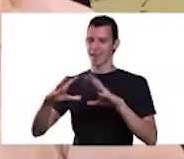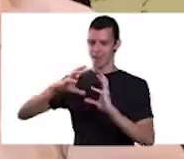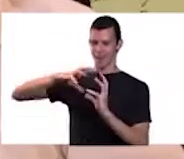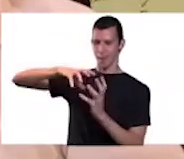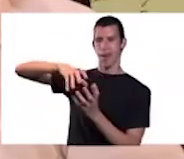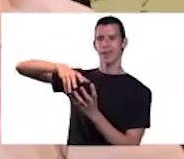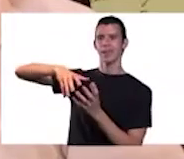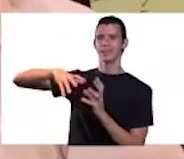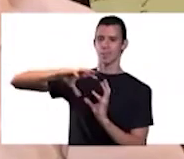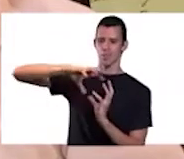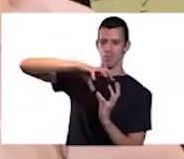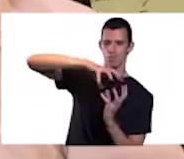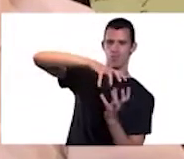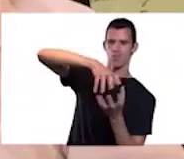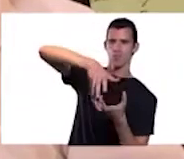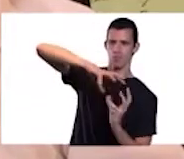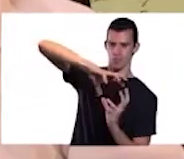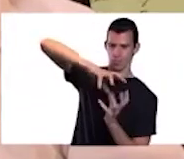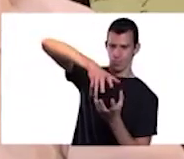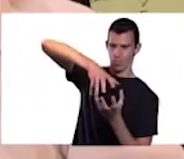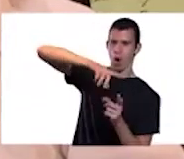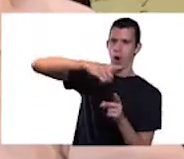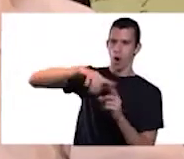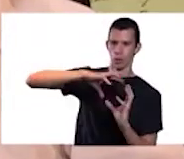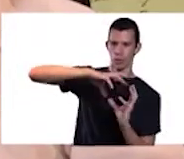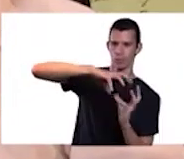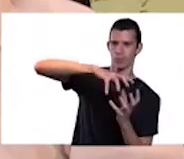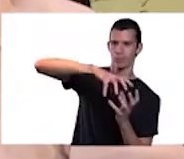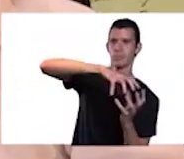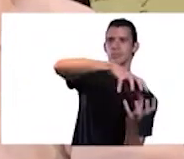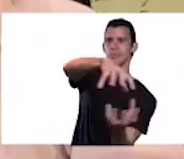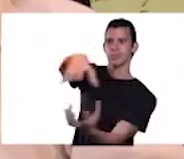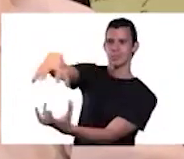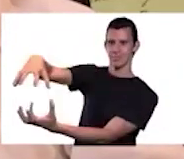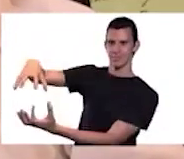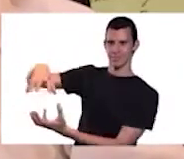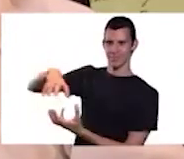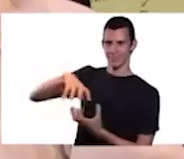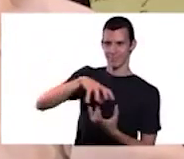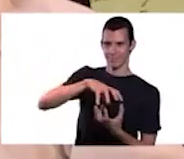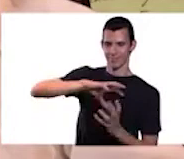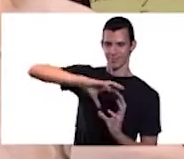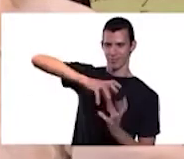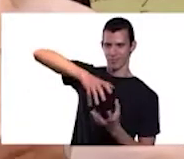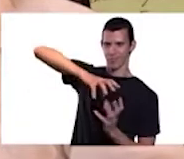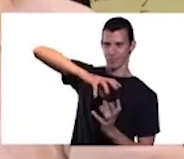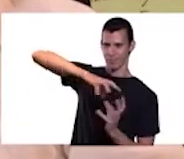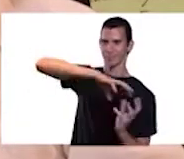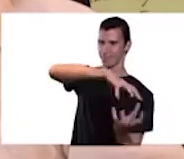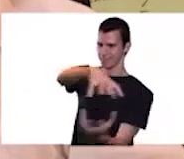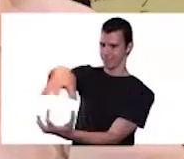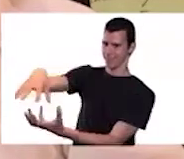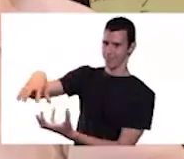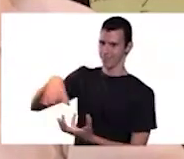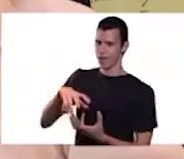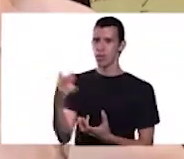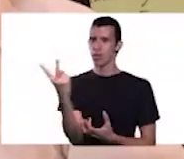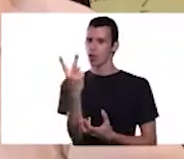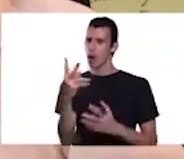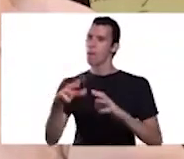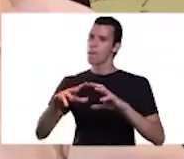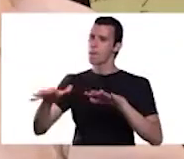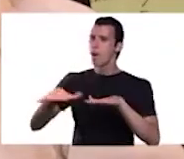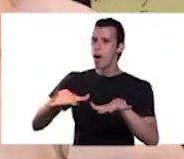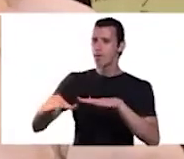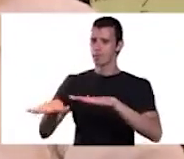saber de ese movimiento? Las características, qué diferencia un movimiento del otro y cuáles son